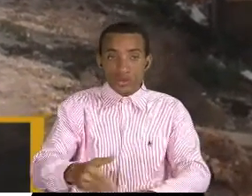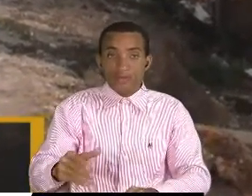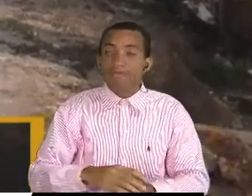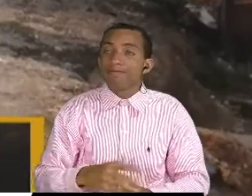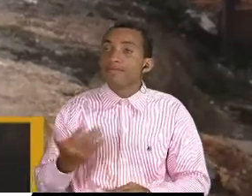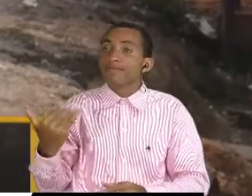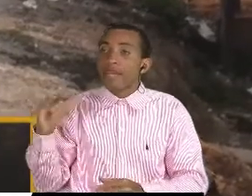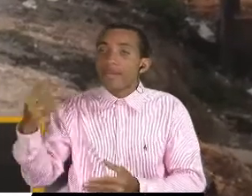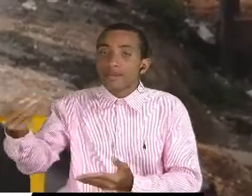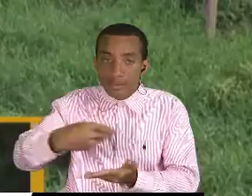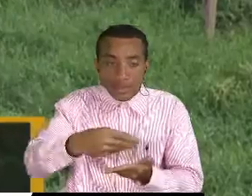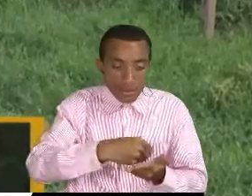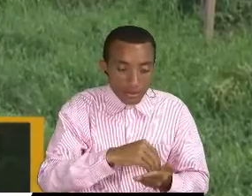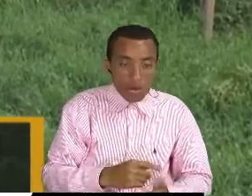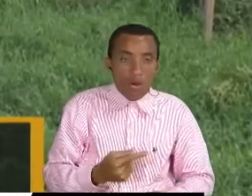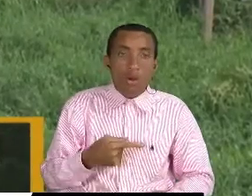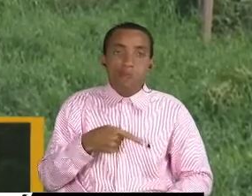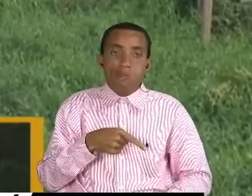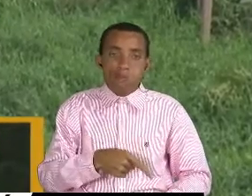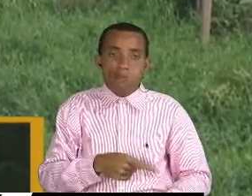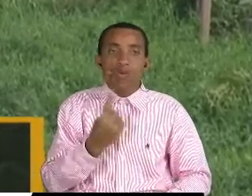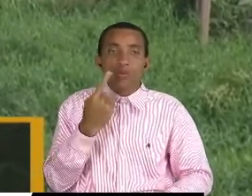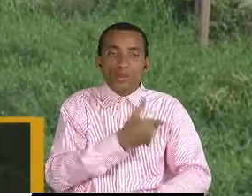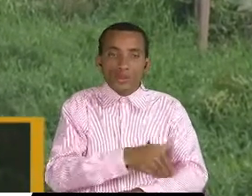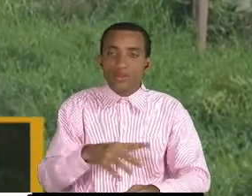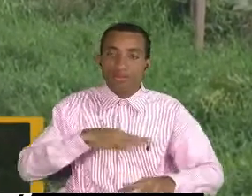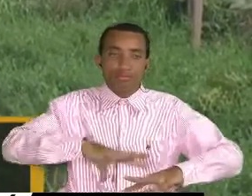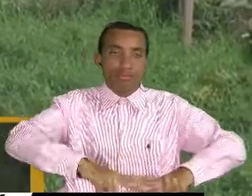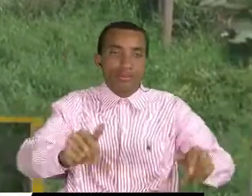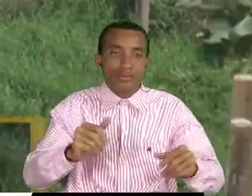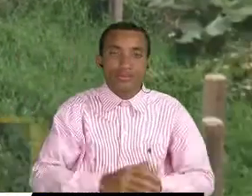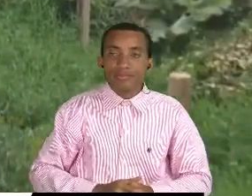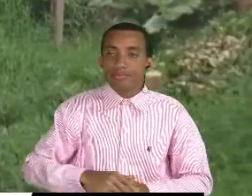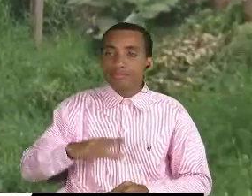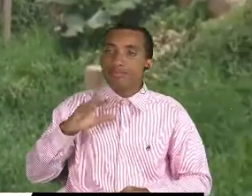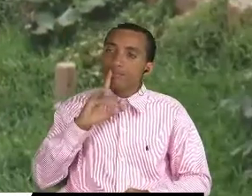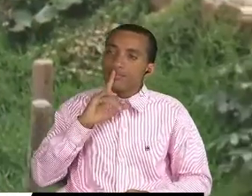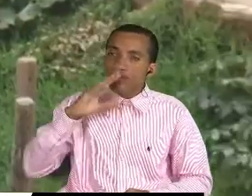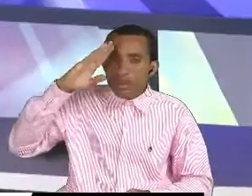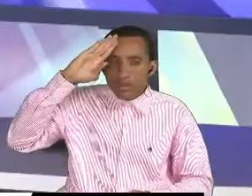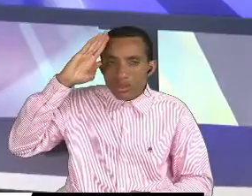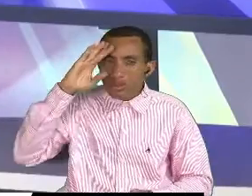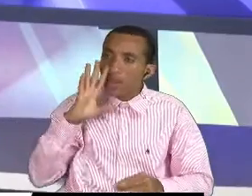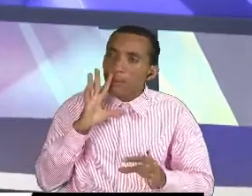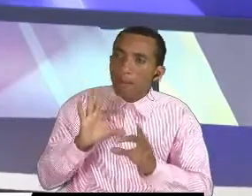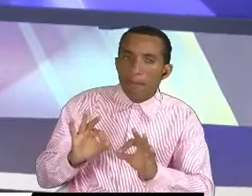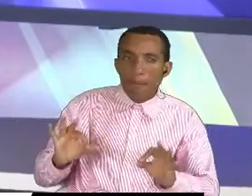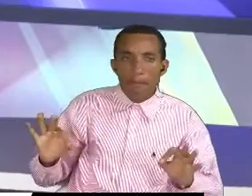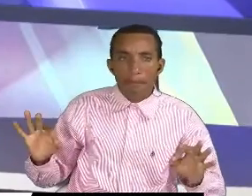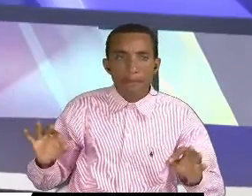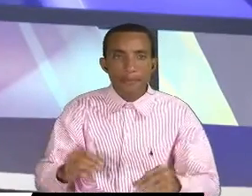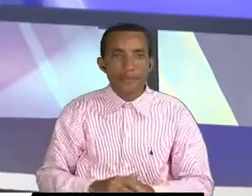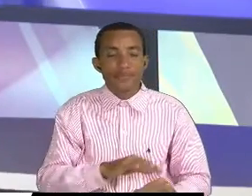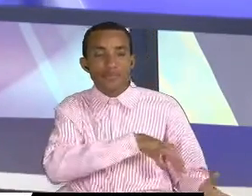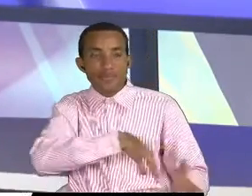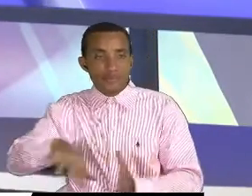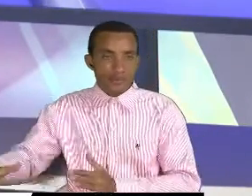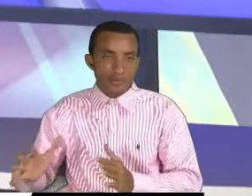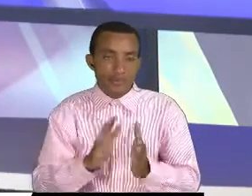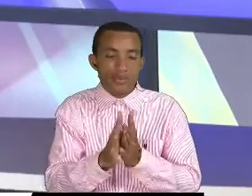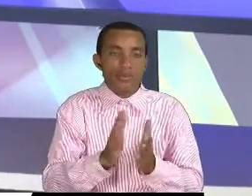habían hecho las víctimas. La policía aún no se ha pronunciado sobre este nuevo hecho delictivo. En otras noticias, el